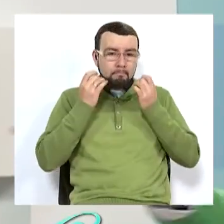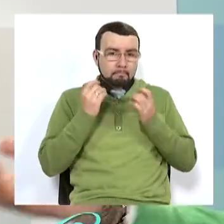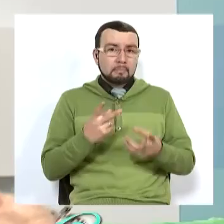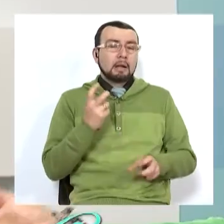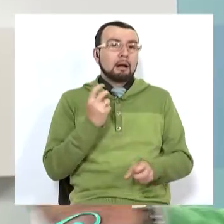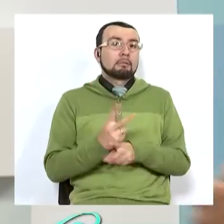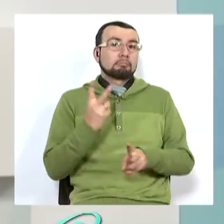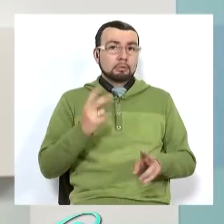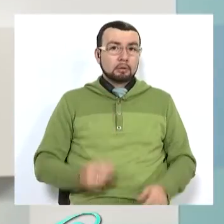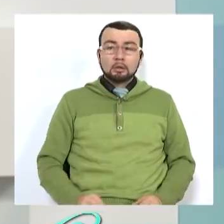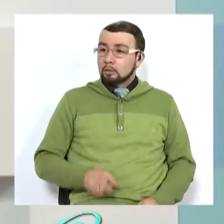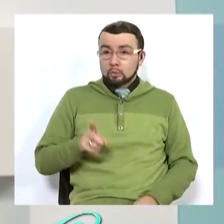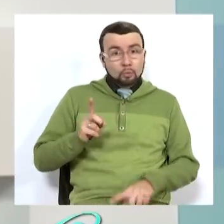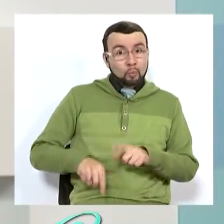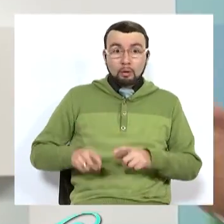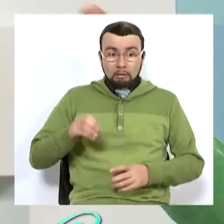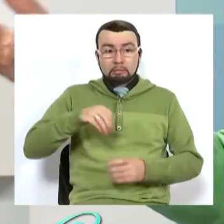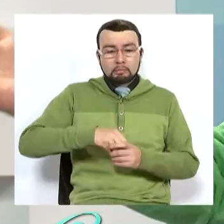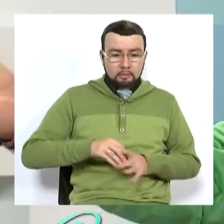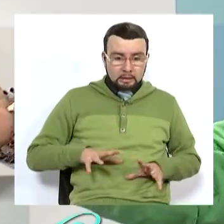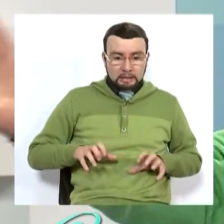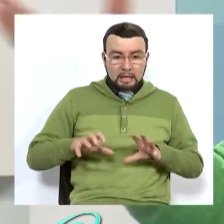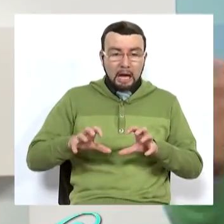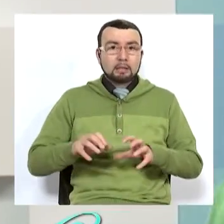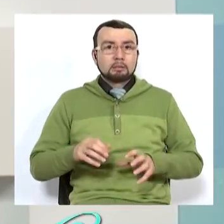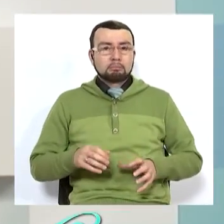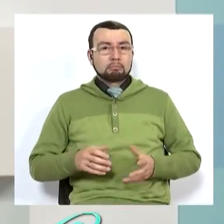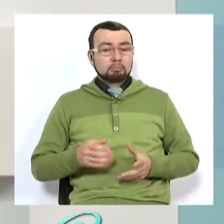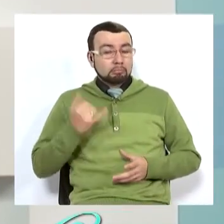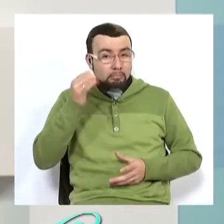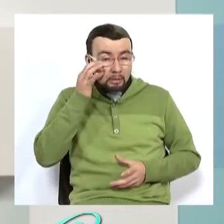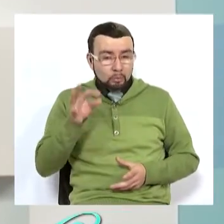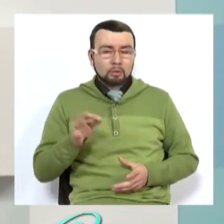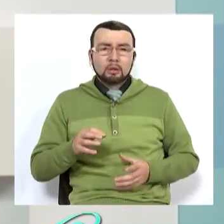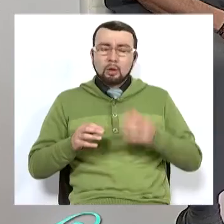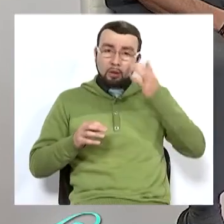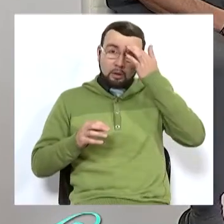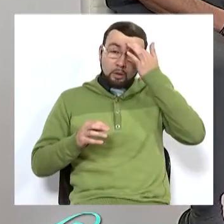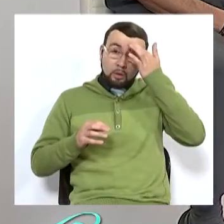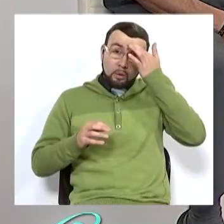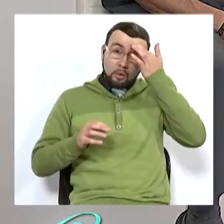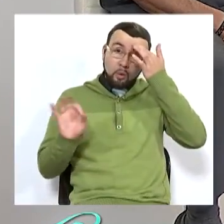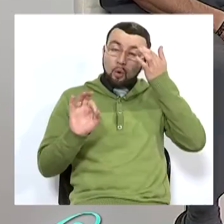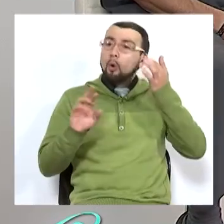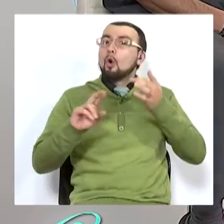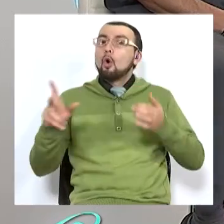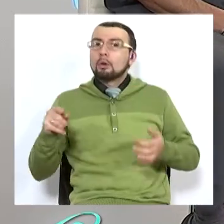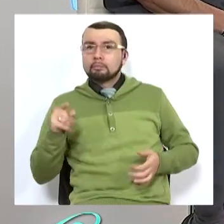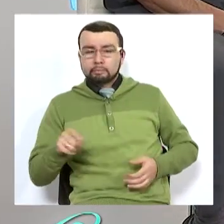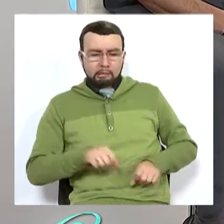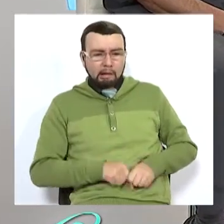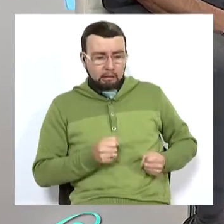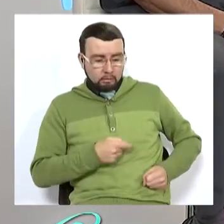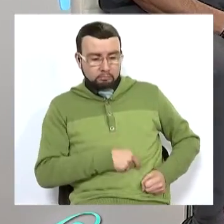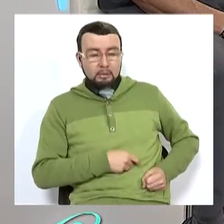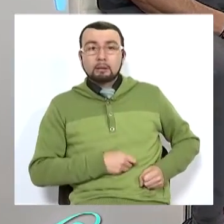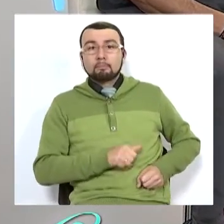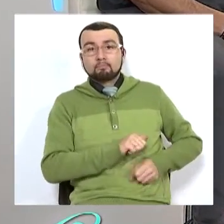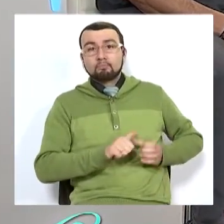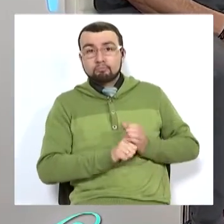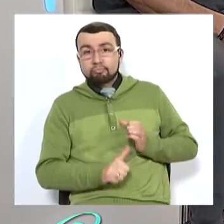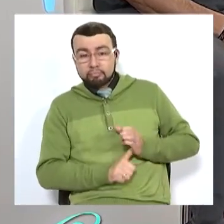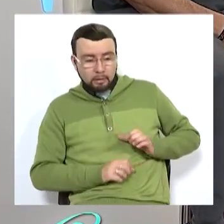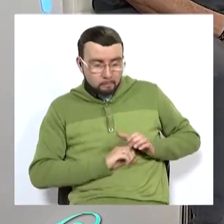podemos llegar al caso de ese cáncer de recto, ni a la otra que se le dañó el intestino y se fue con una colostomía. Ni